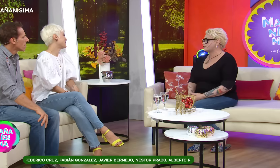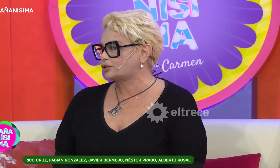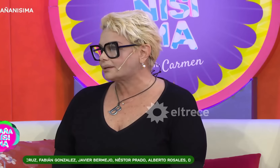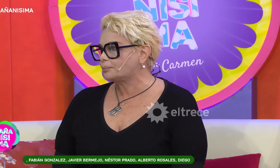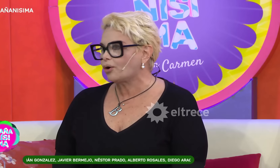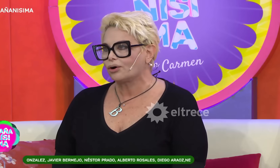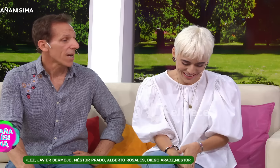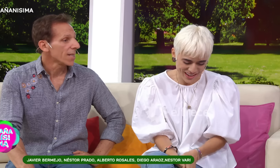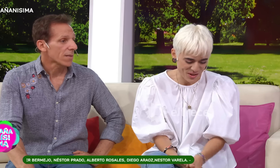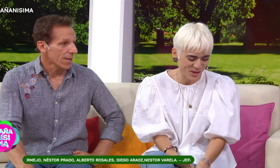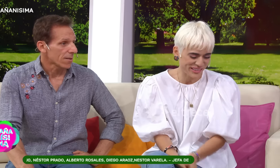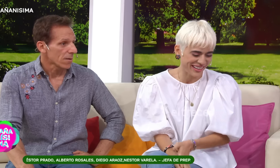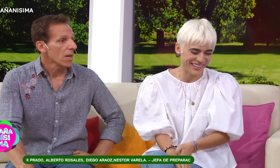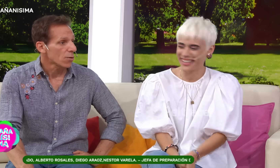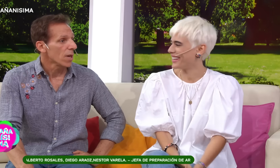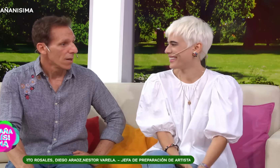quiero disfrutarte un poco.